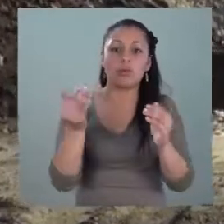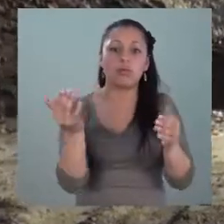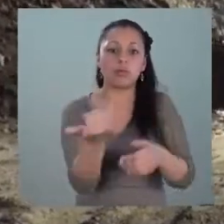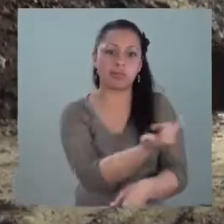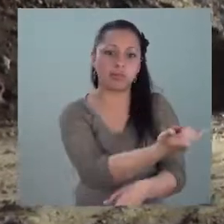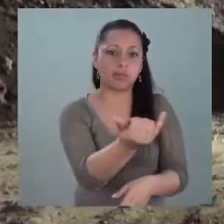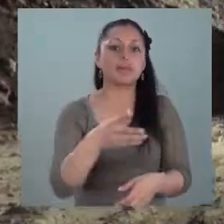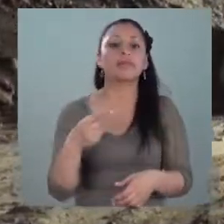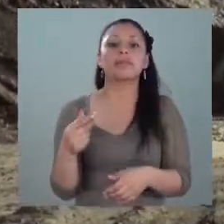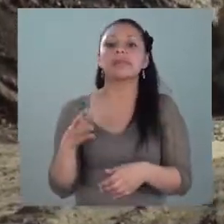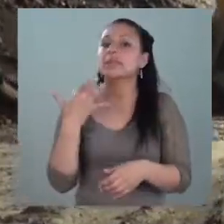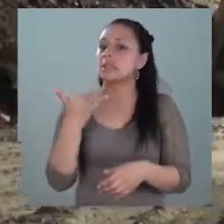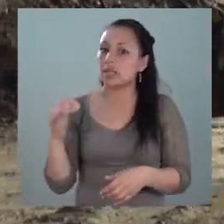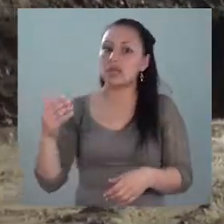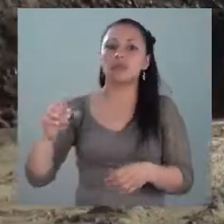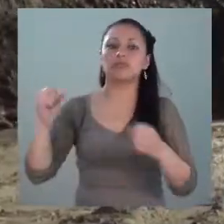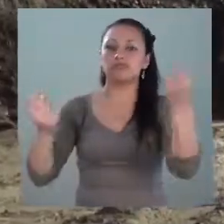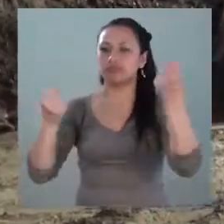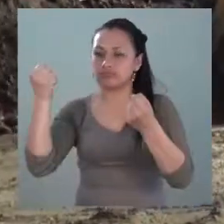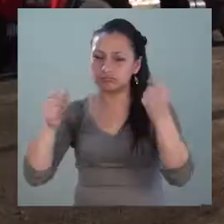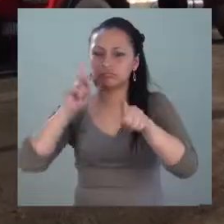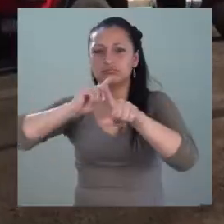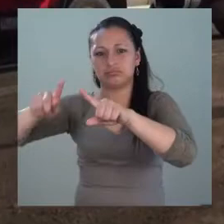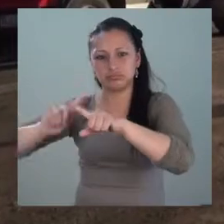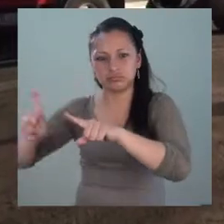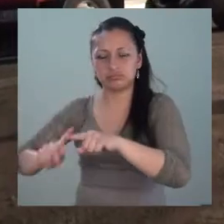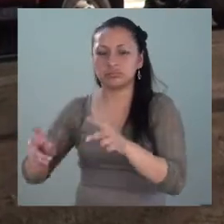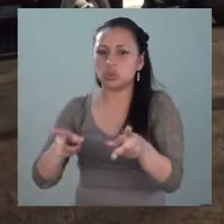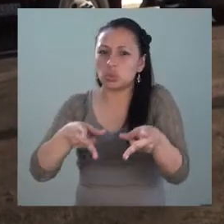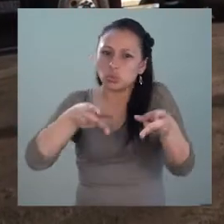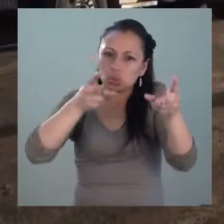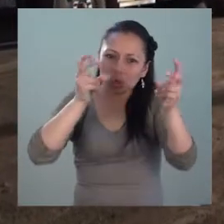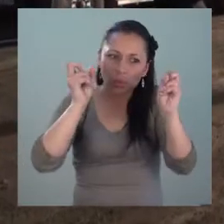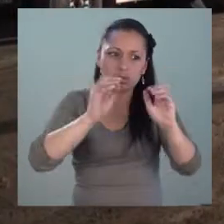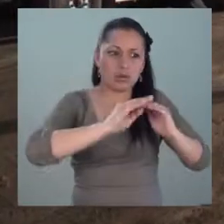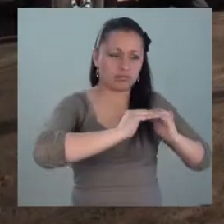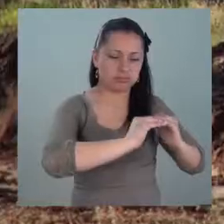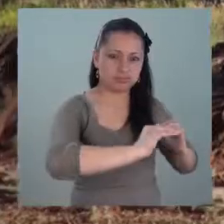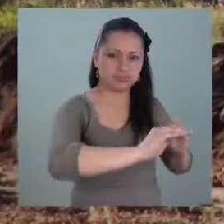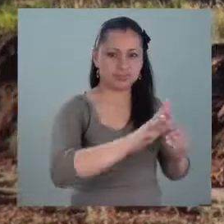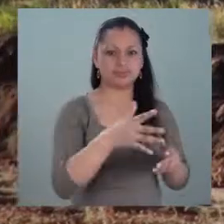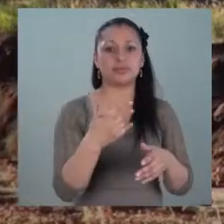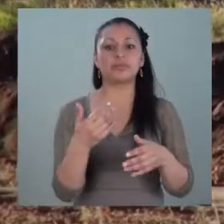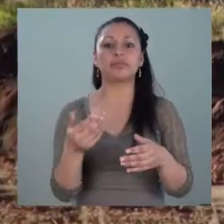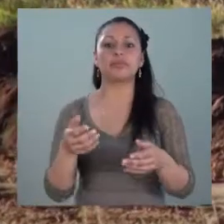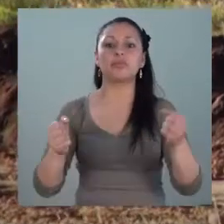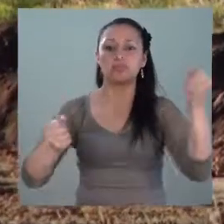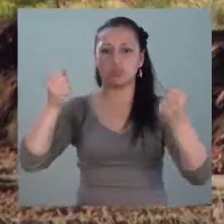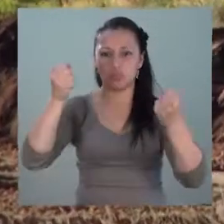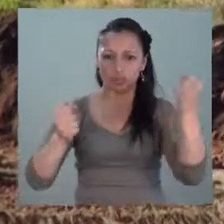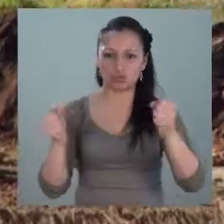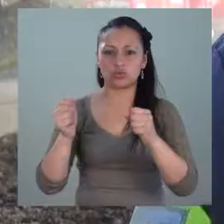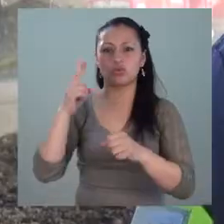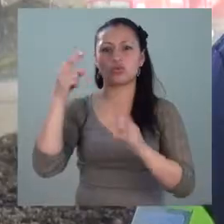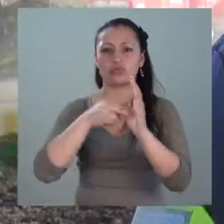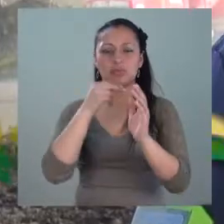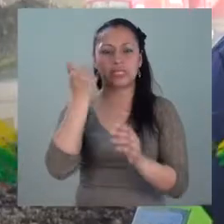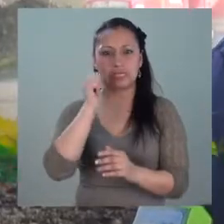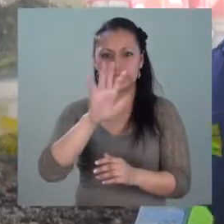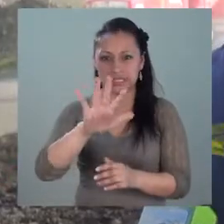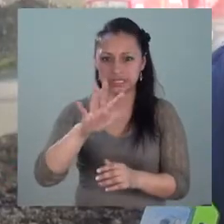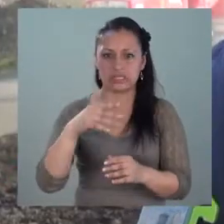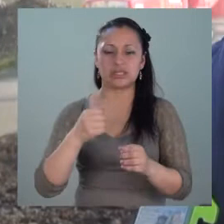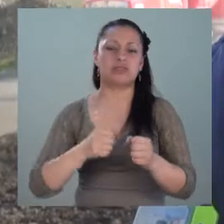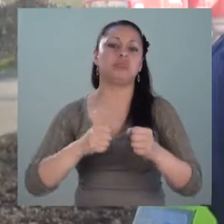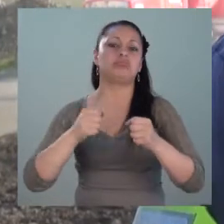estrenándose en obra. Hemos dispuesto de equipo para este proyecto, equipo nuevo, volquetas nuevas, modelo